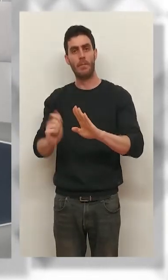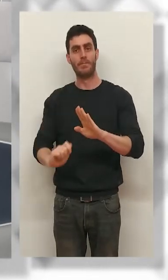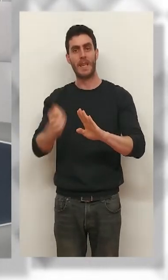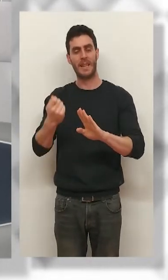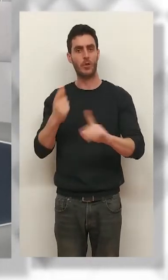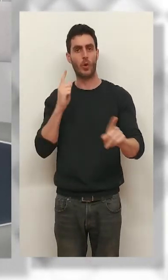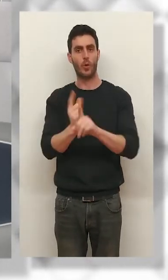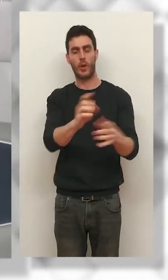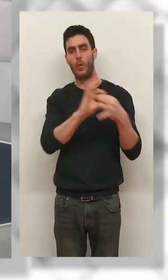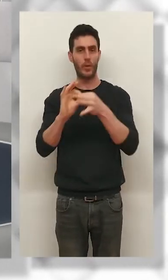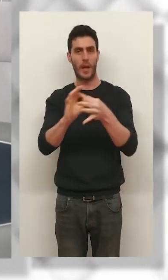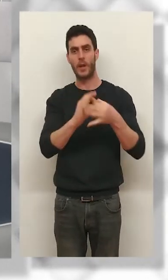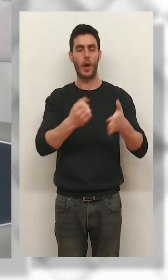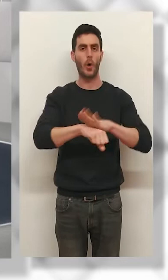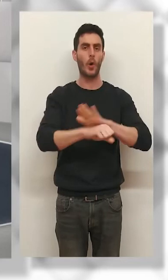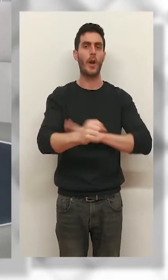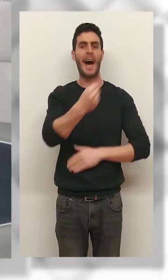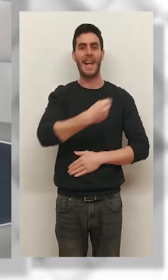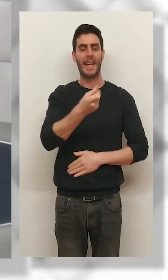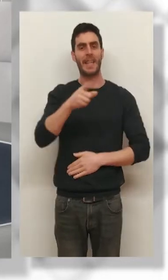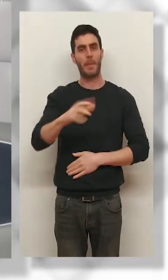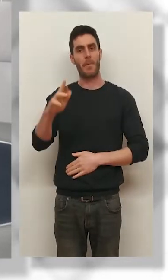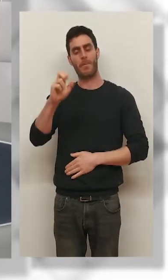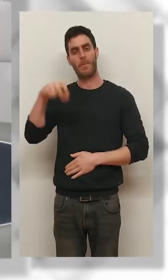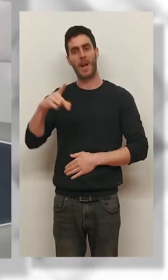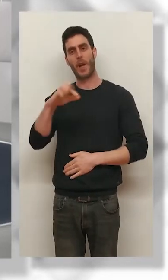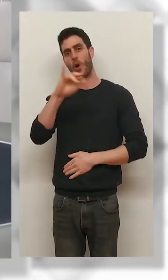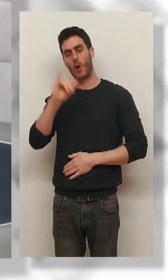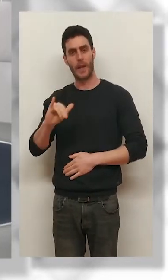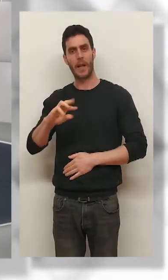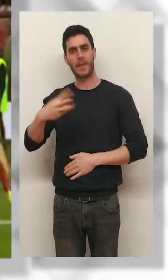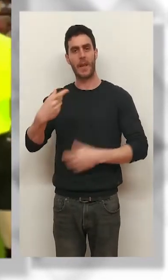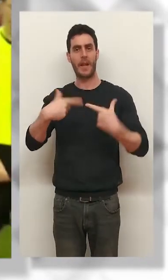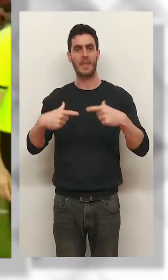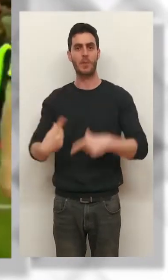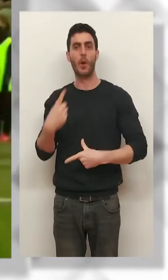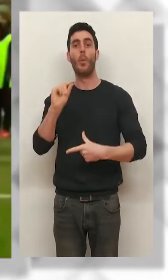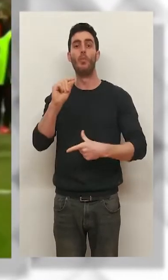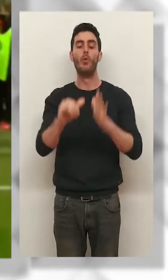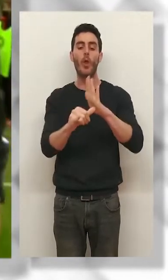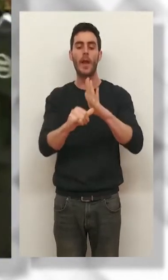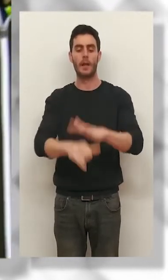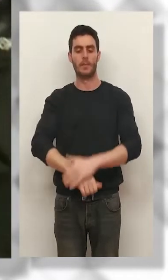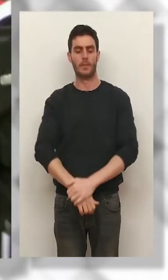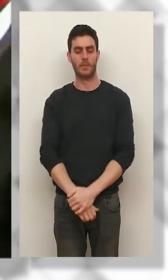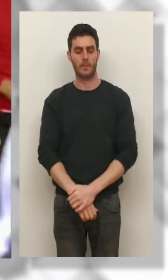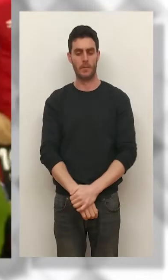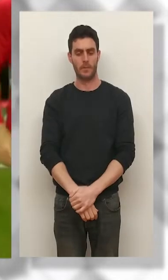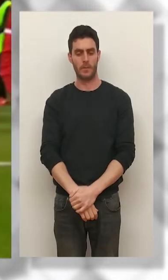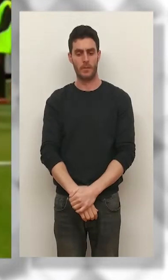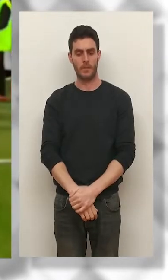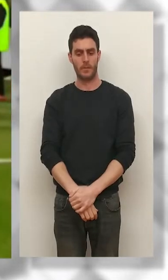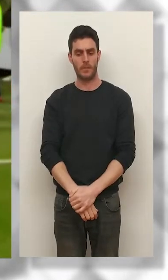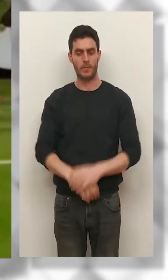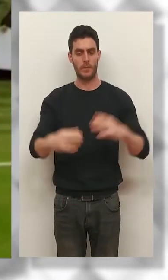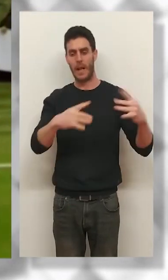Fran Rodríguez deja al tercer clasificado a tan solo un punto. El partido del viernes ante Unionistas se presentaba